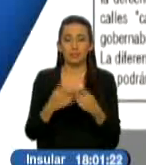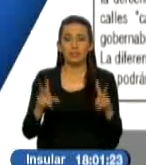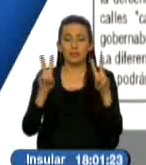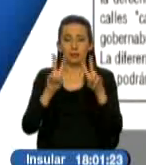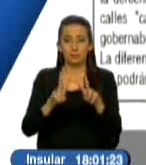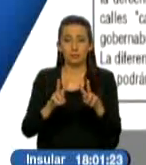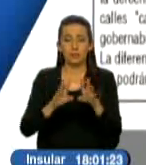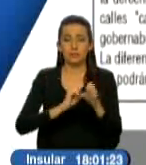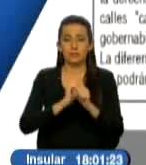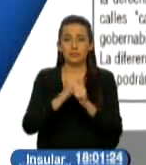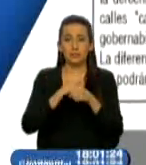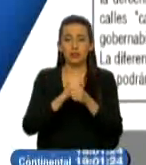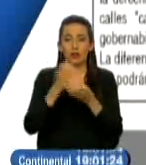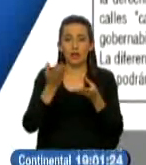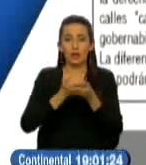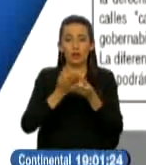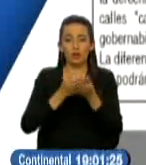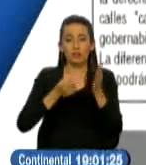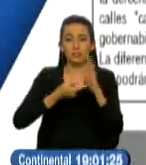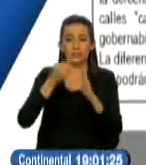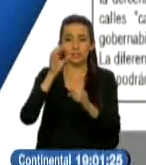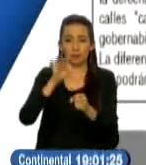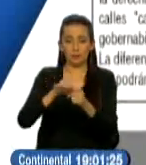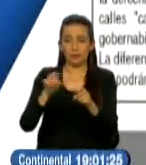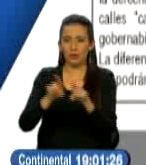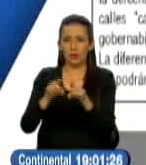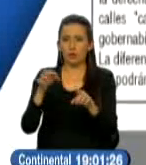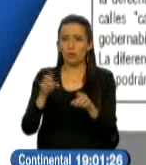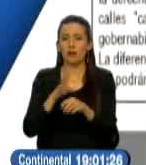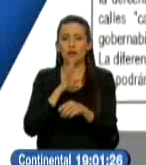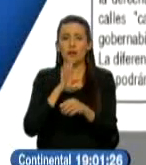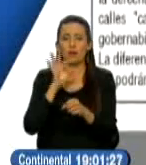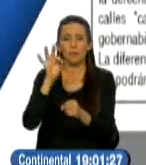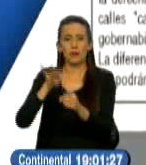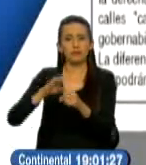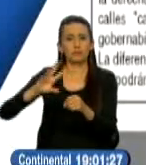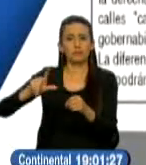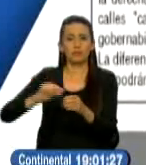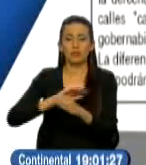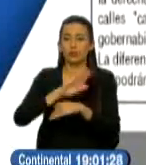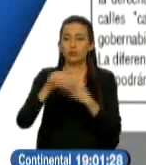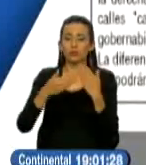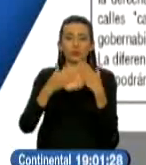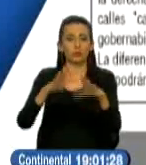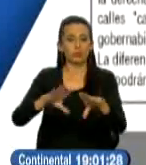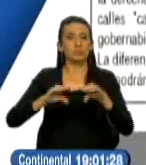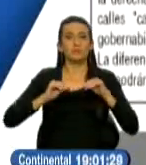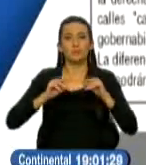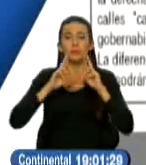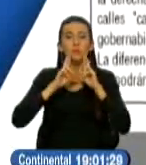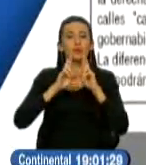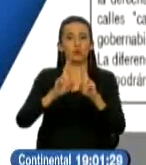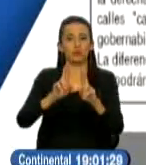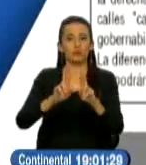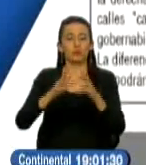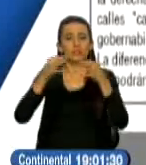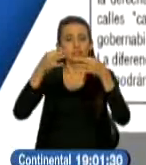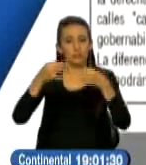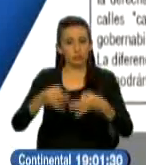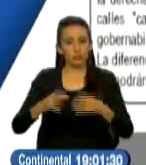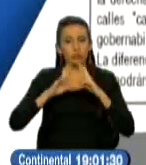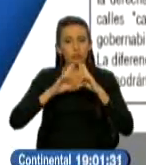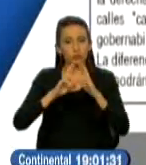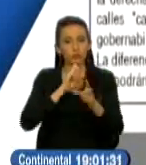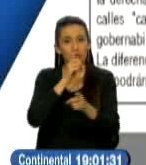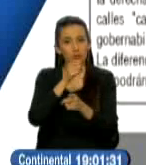de la primera vuelta, cuando igualmente hablaron de fraude. Que todos aceptemos los resultados. Que de ratificarse los